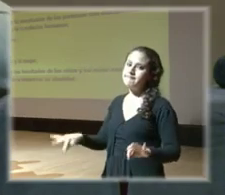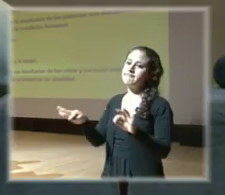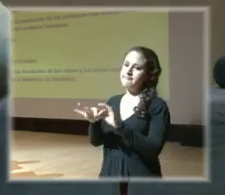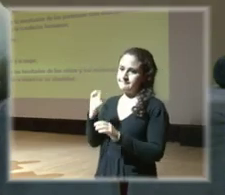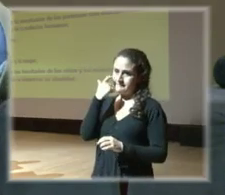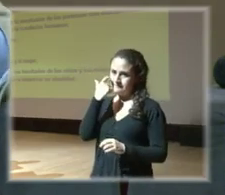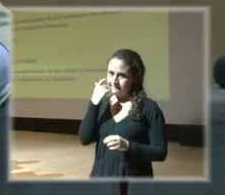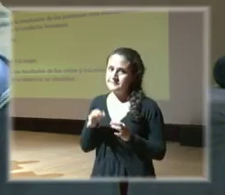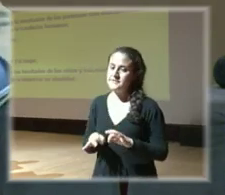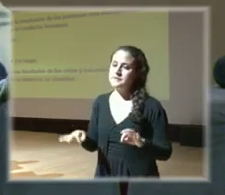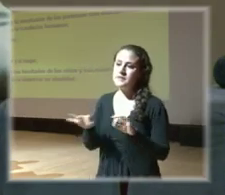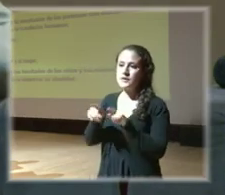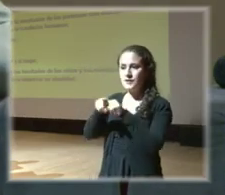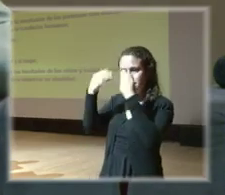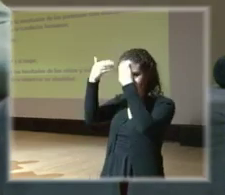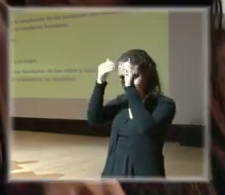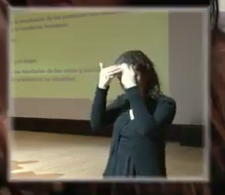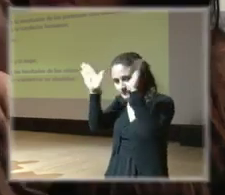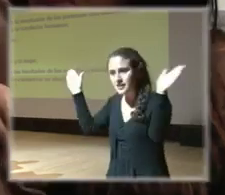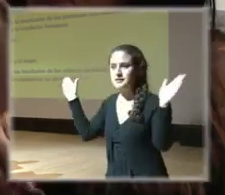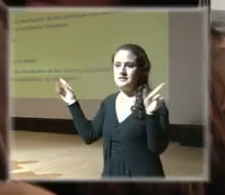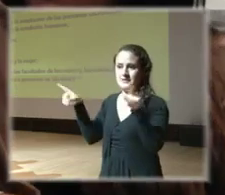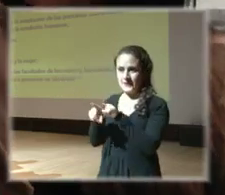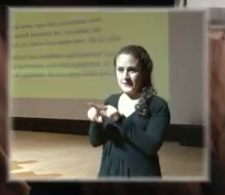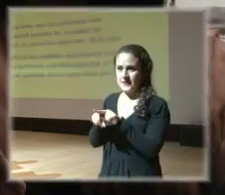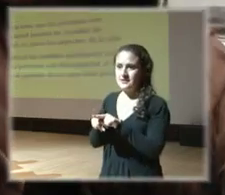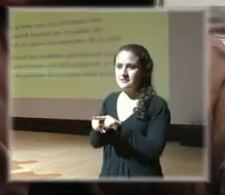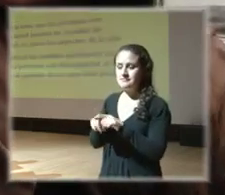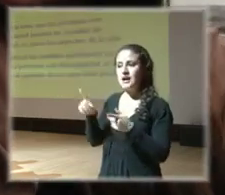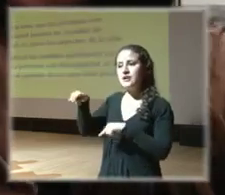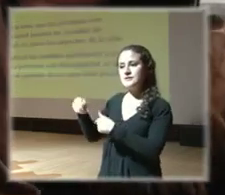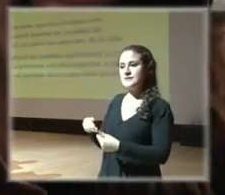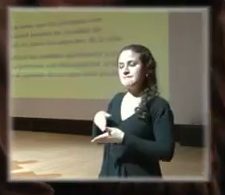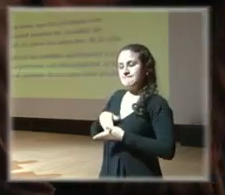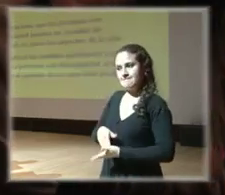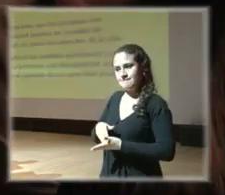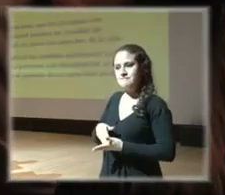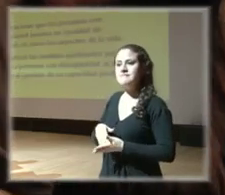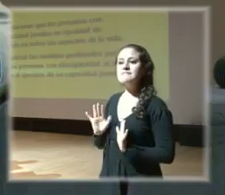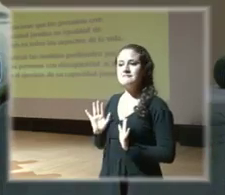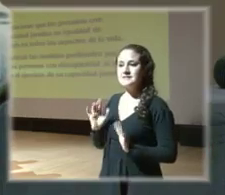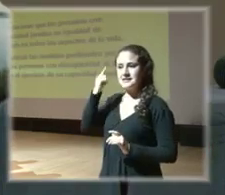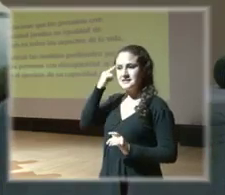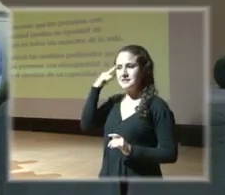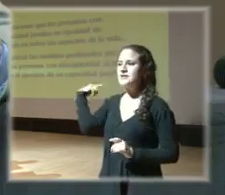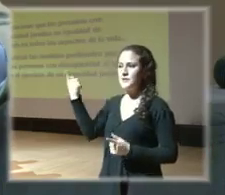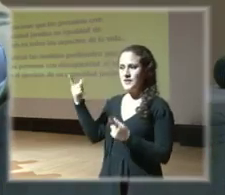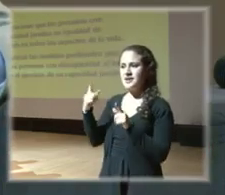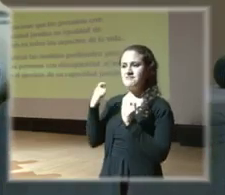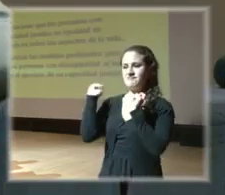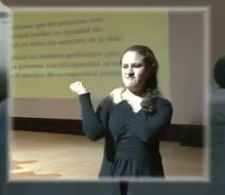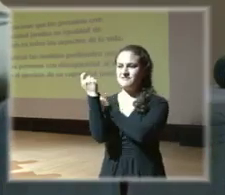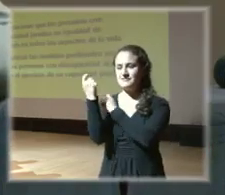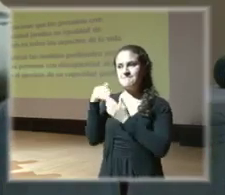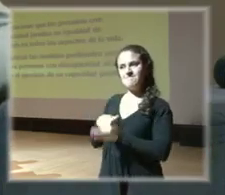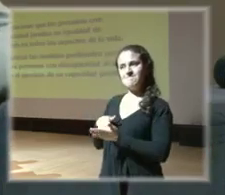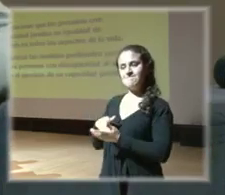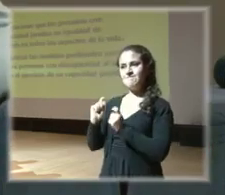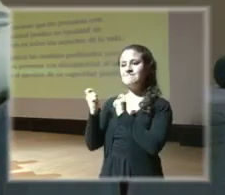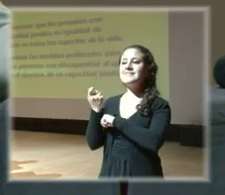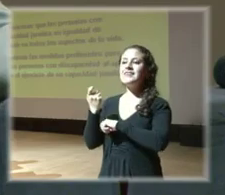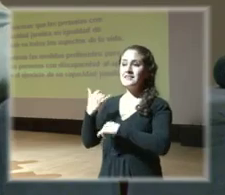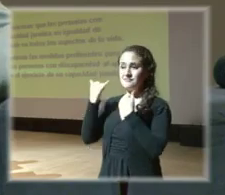que está rompiendo con ese paradigma, y pues esa resistencia, como en todo tipo de revoluciones, pues